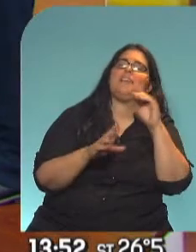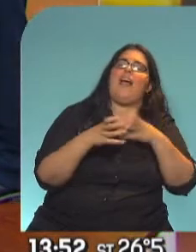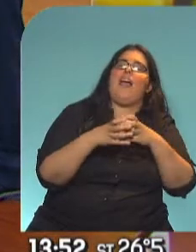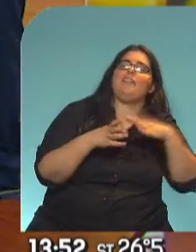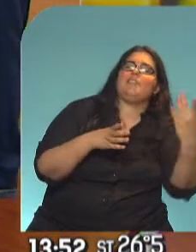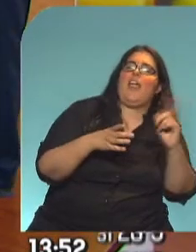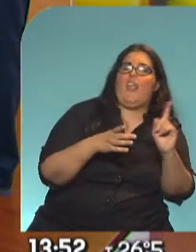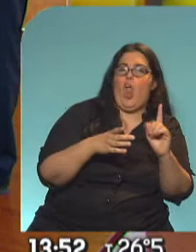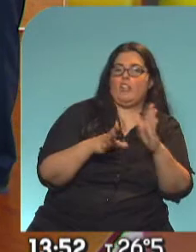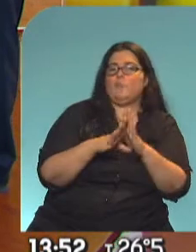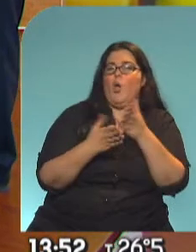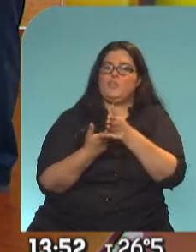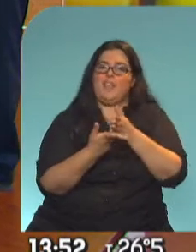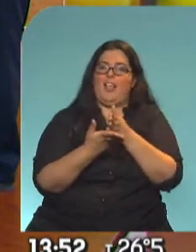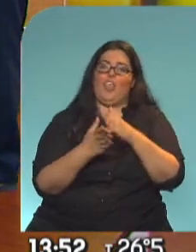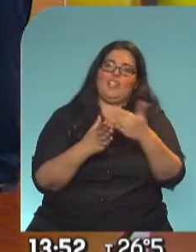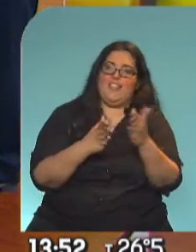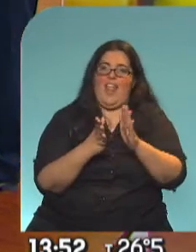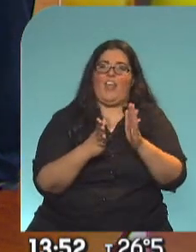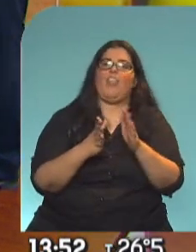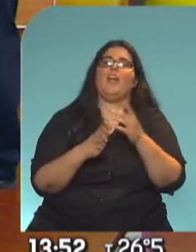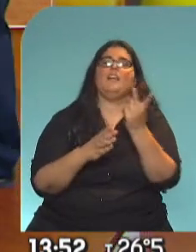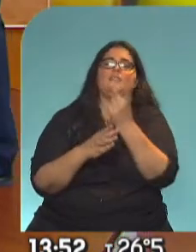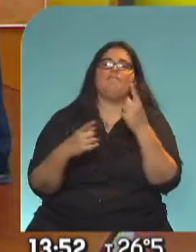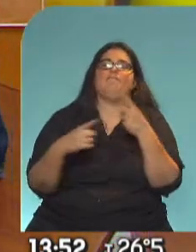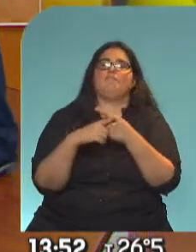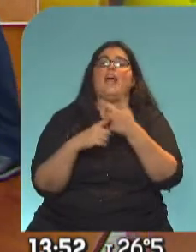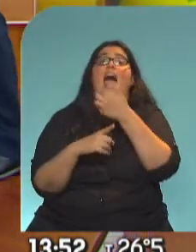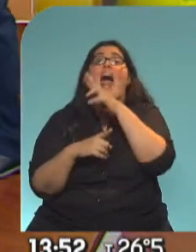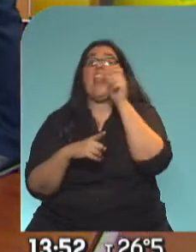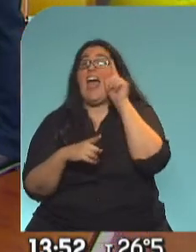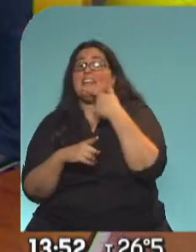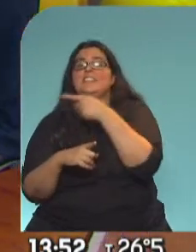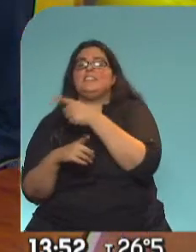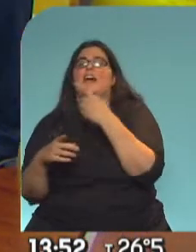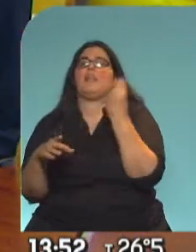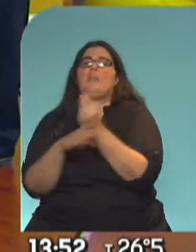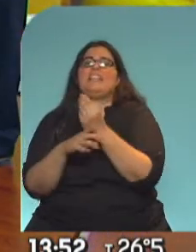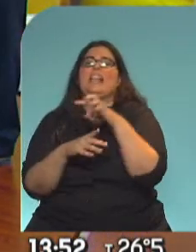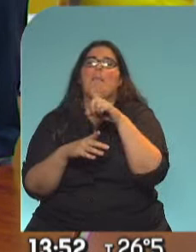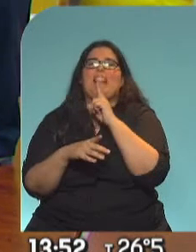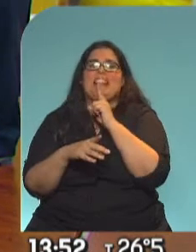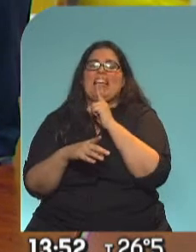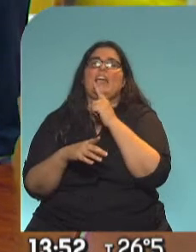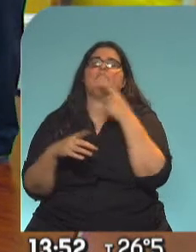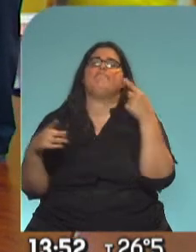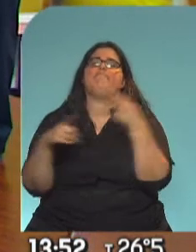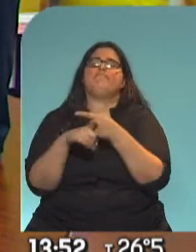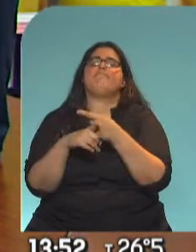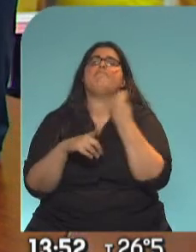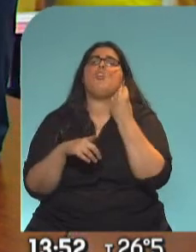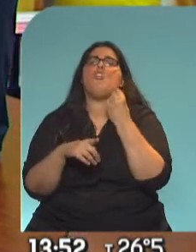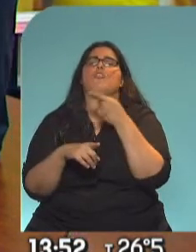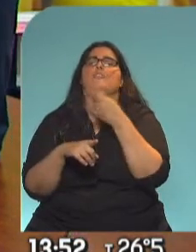centro izquierda, y Marilia Arraes es una de las pocas representantes del PT que entró en la disputa por